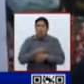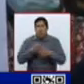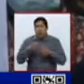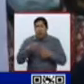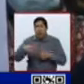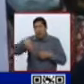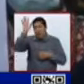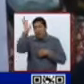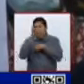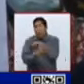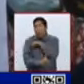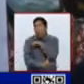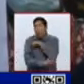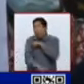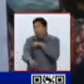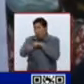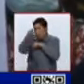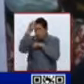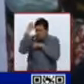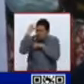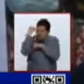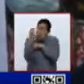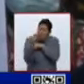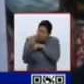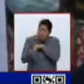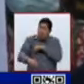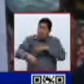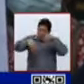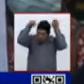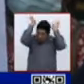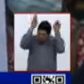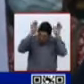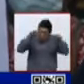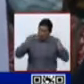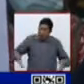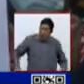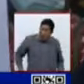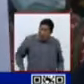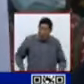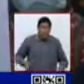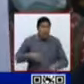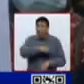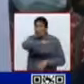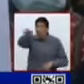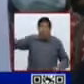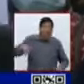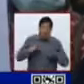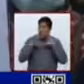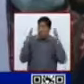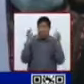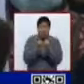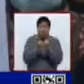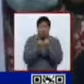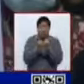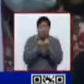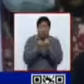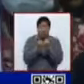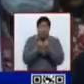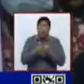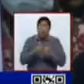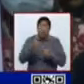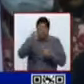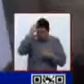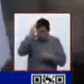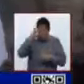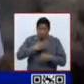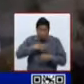de pobretón, lo trataba de tonto, lo trataba de imbécil, lo trataba de todo, delante de todo el curso. ¿Le bajaba la autoestima?